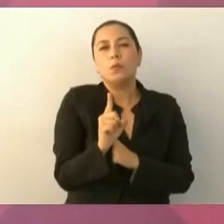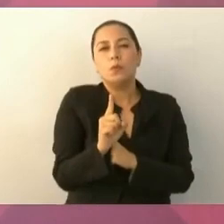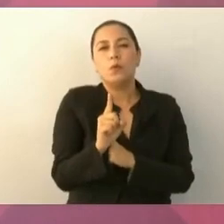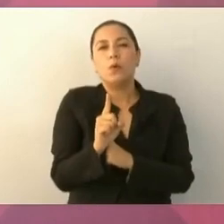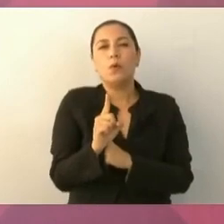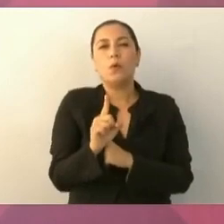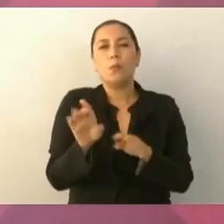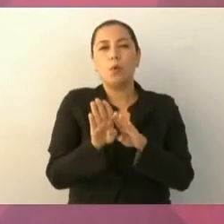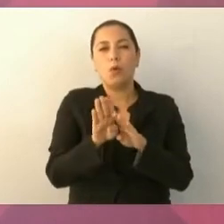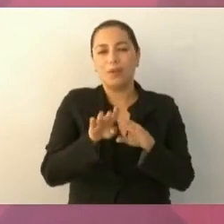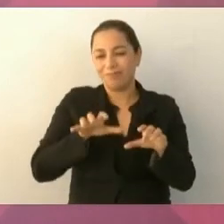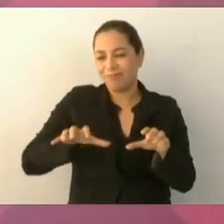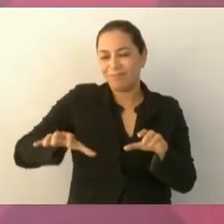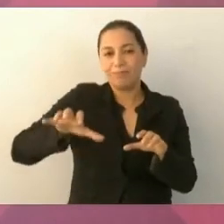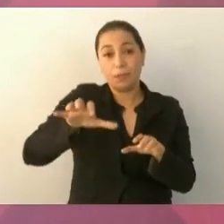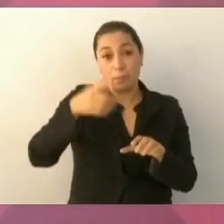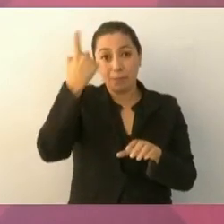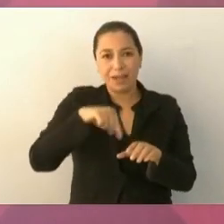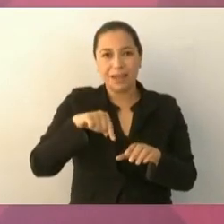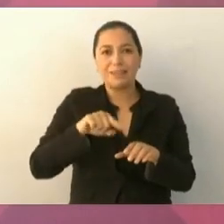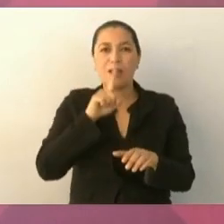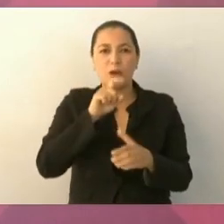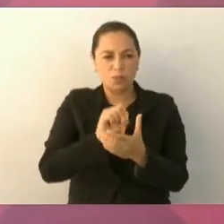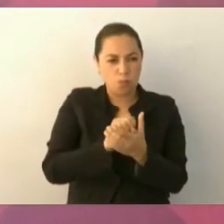todos los módulos de riego,